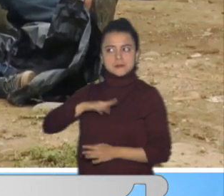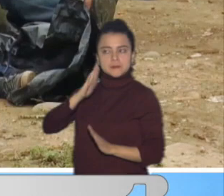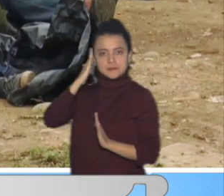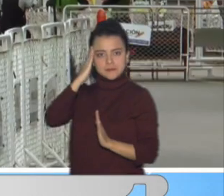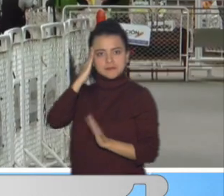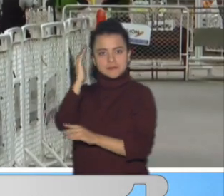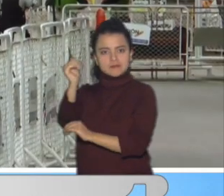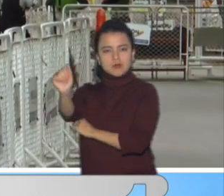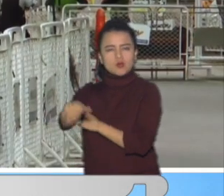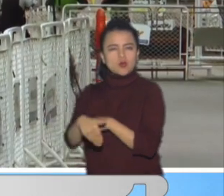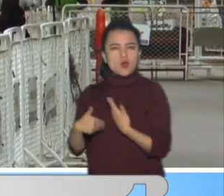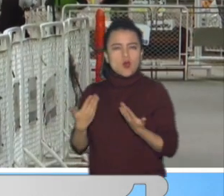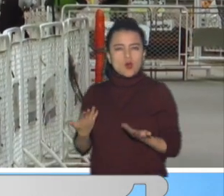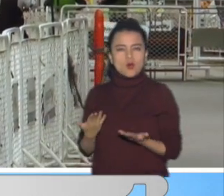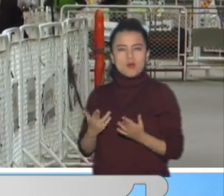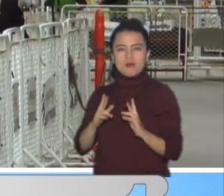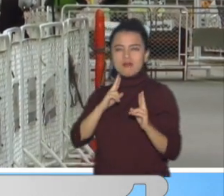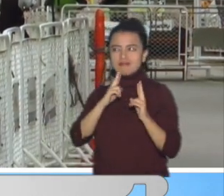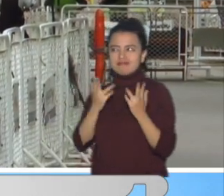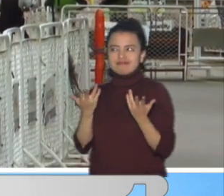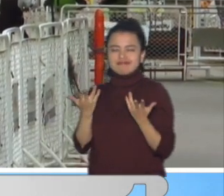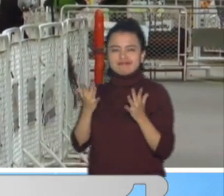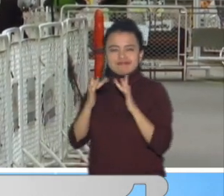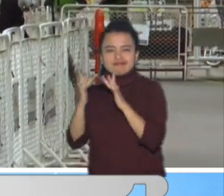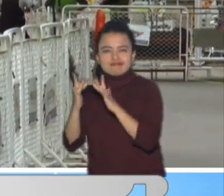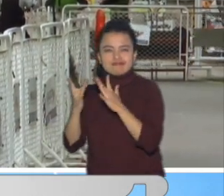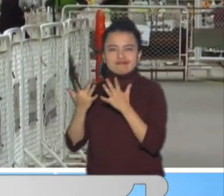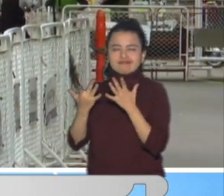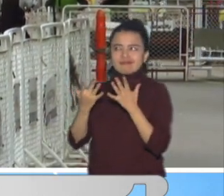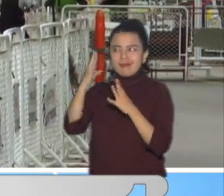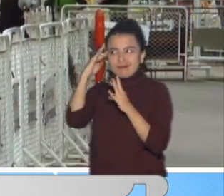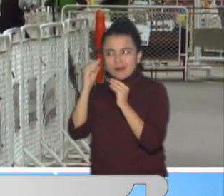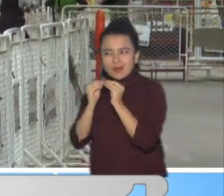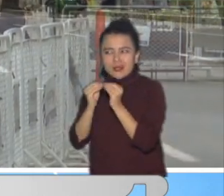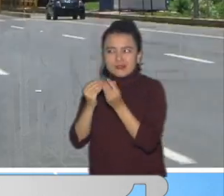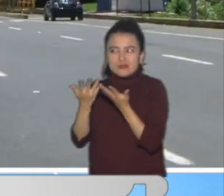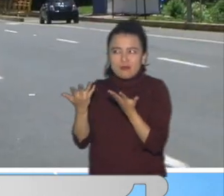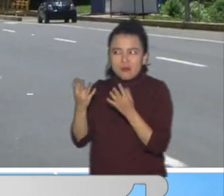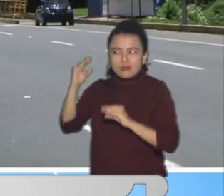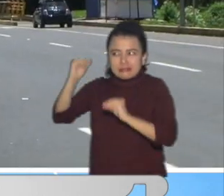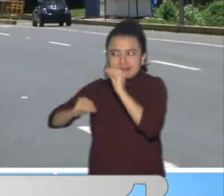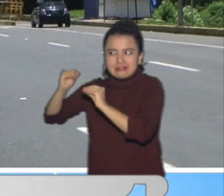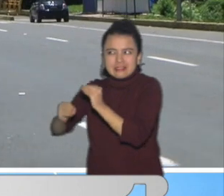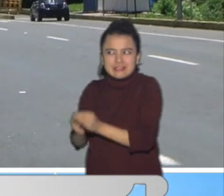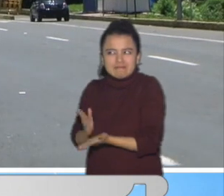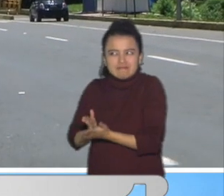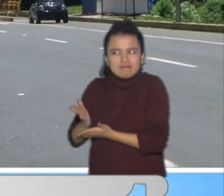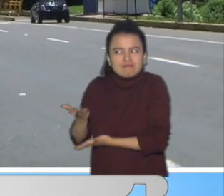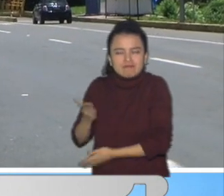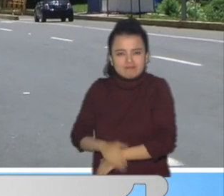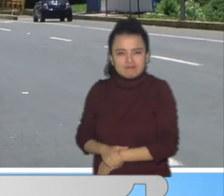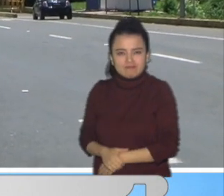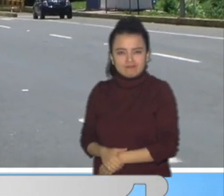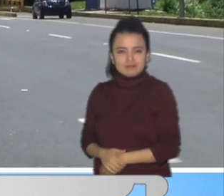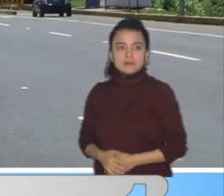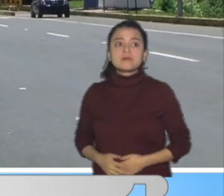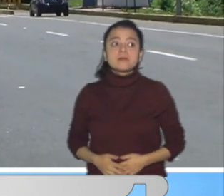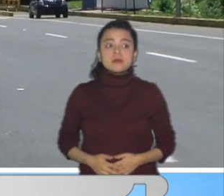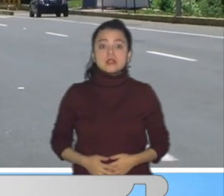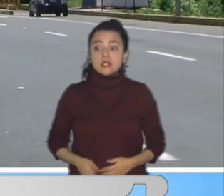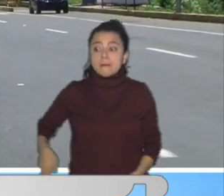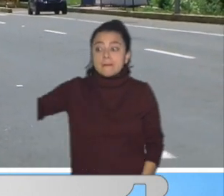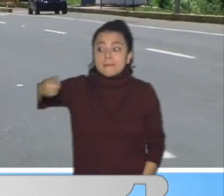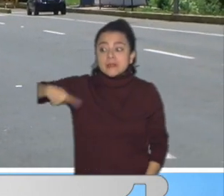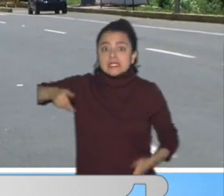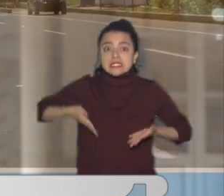con Venezuela, ¿qué dificultades ha traído para nuestro país? Bueno, pues las dificultades han sido en primera instancia para los mismos migrantes venezolanos que han